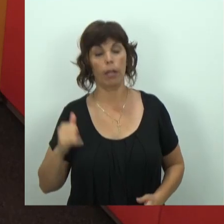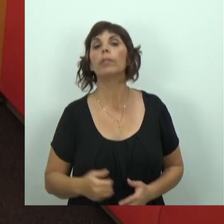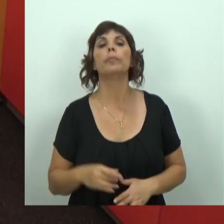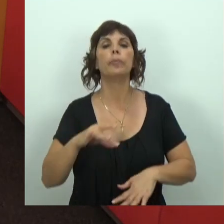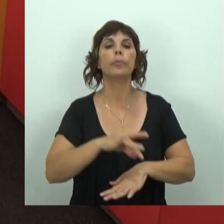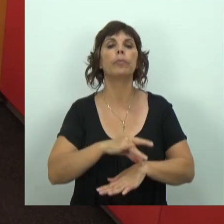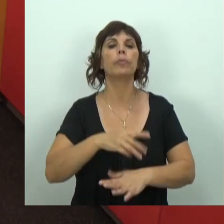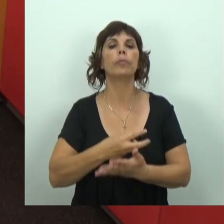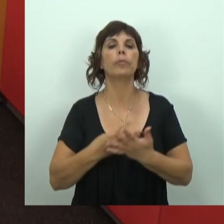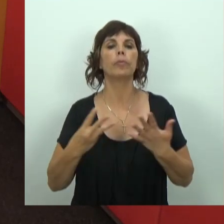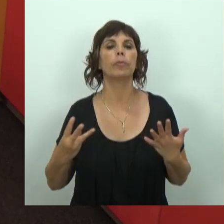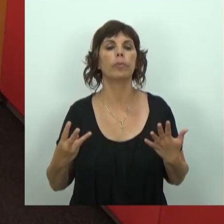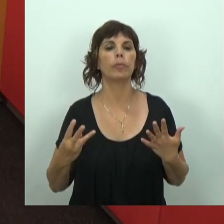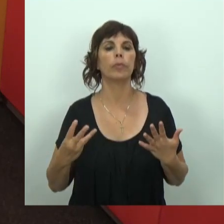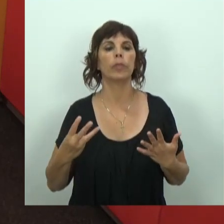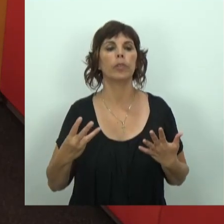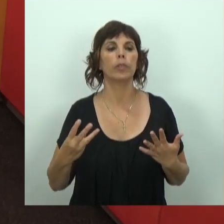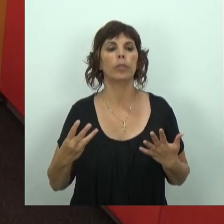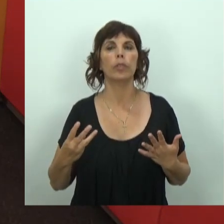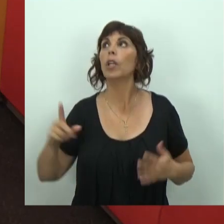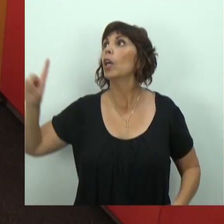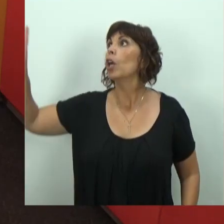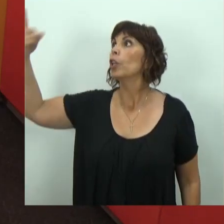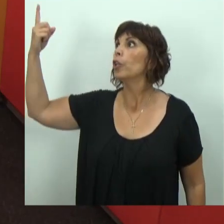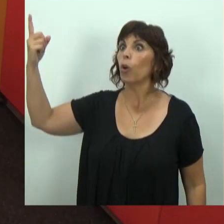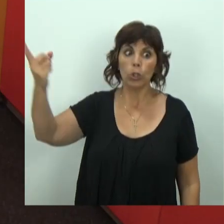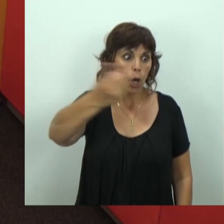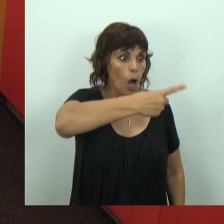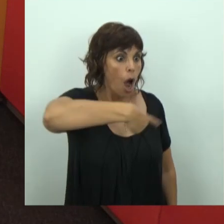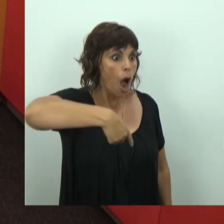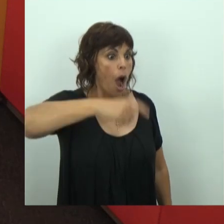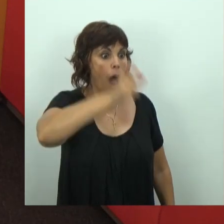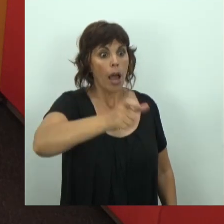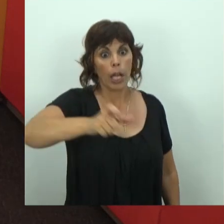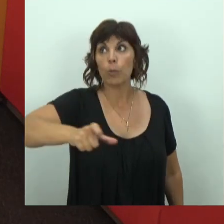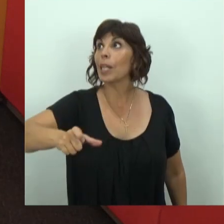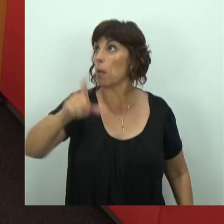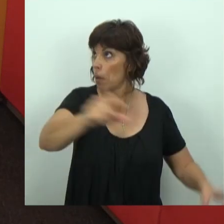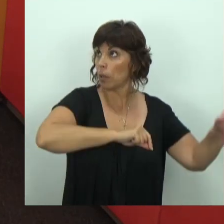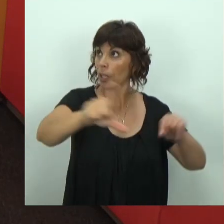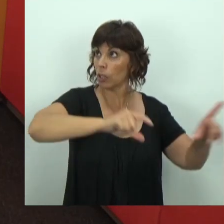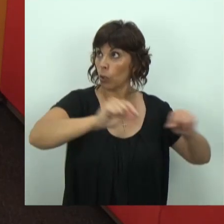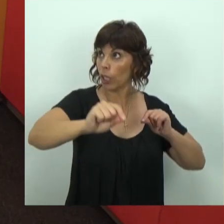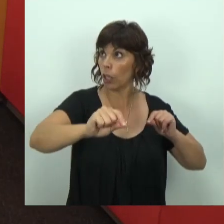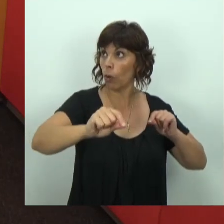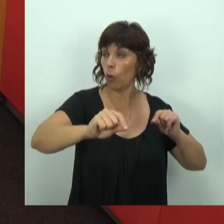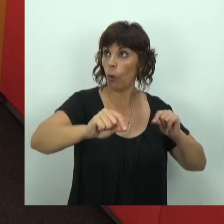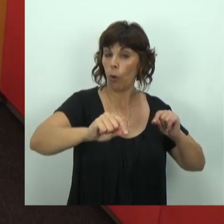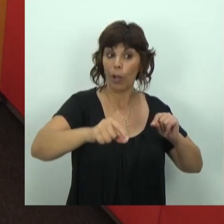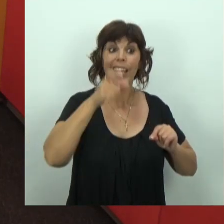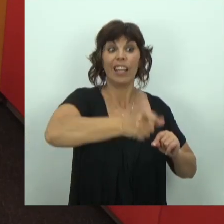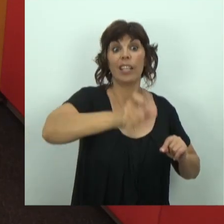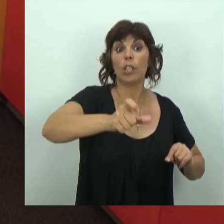Lucas 18, ¿no hará Dios justicia a los que claman de día y de